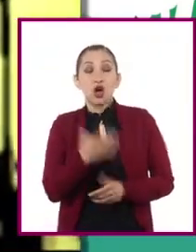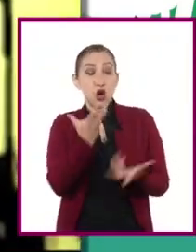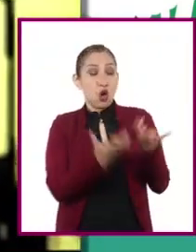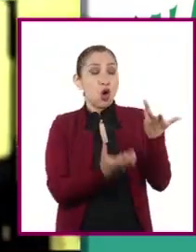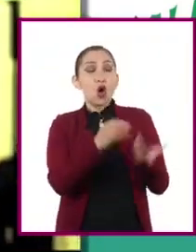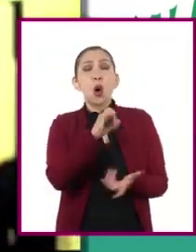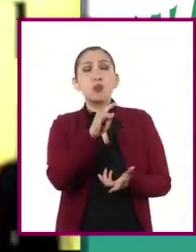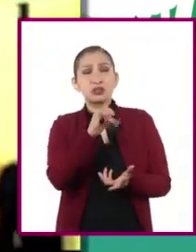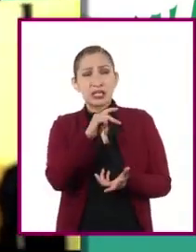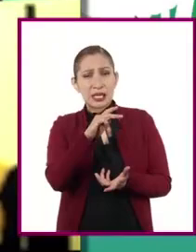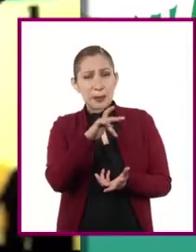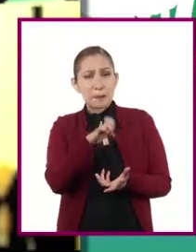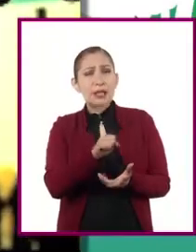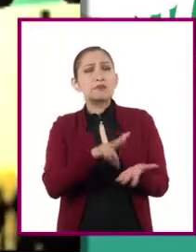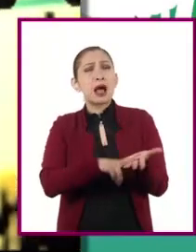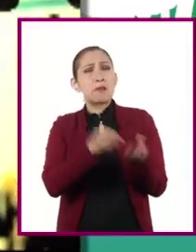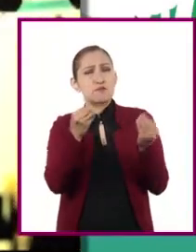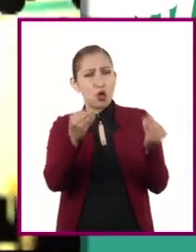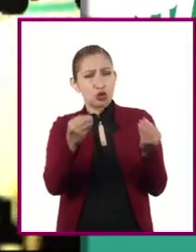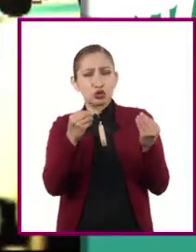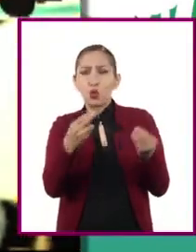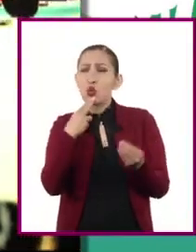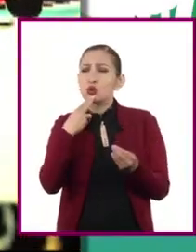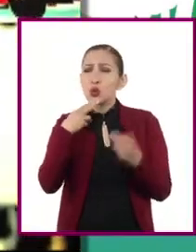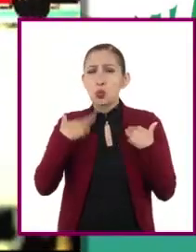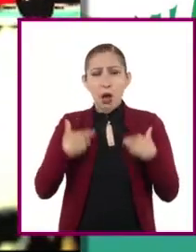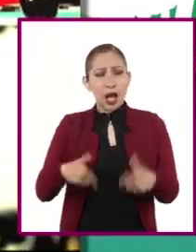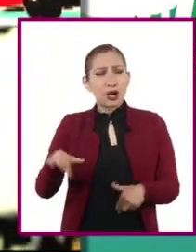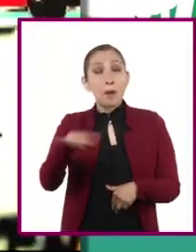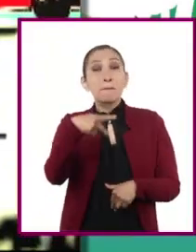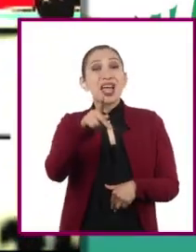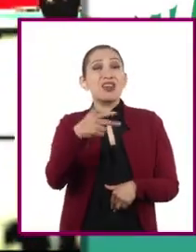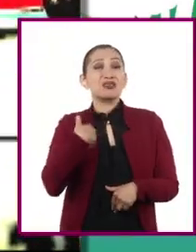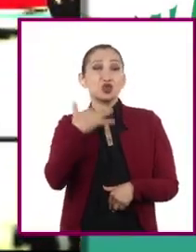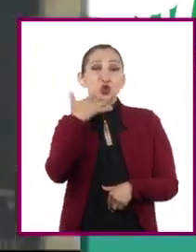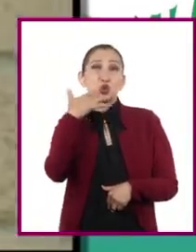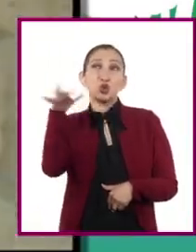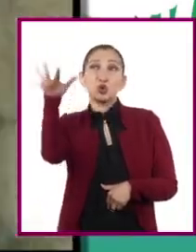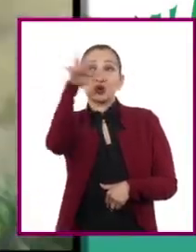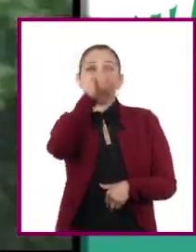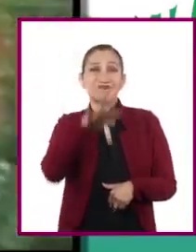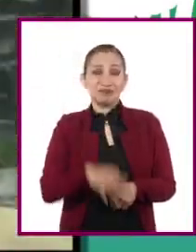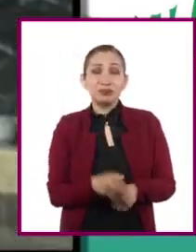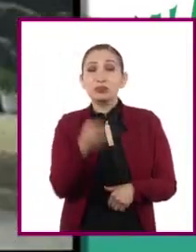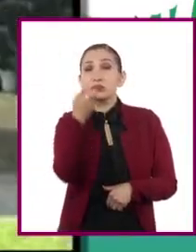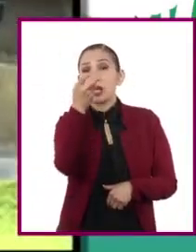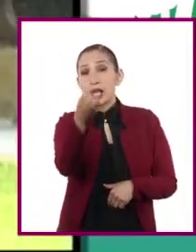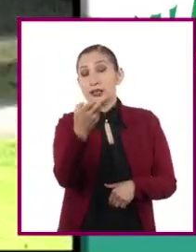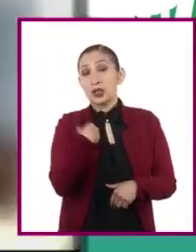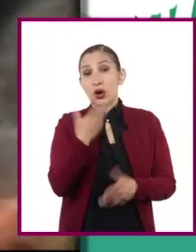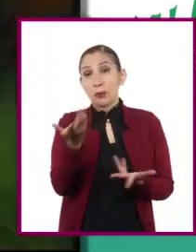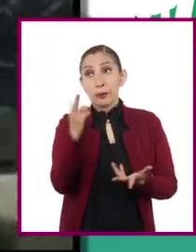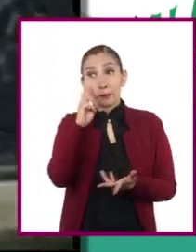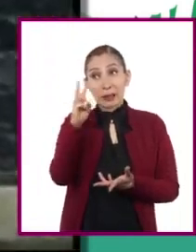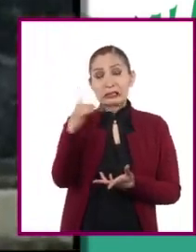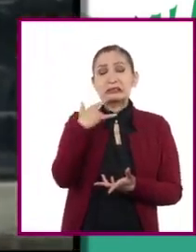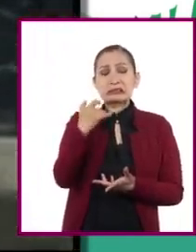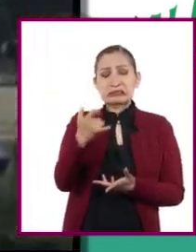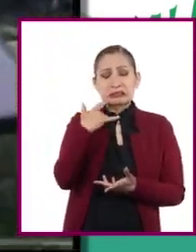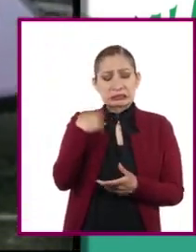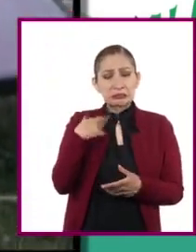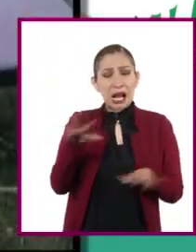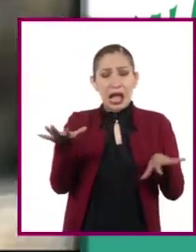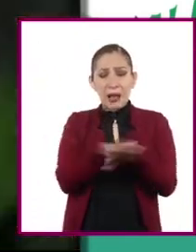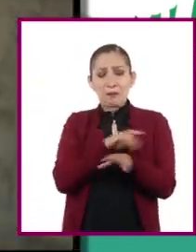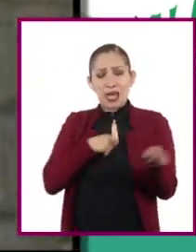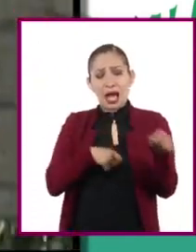son valiosos en muchas de las actividades humanas, pero producen contaminación. Por ello, se hacen notables esfuerzos